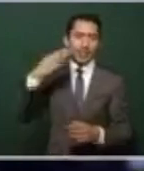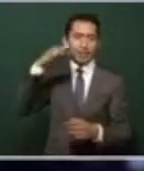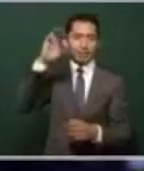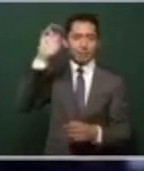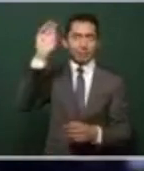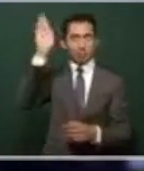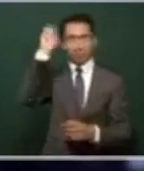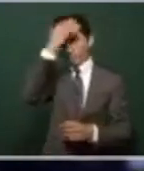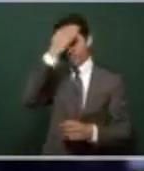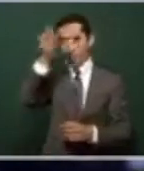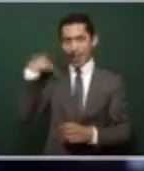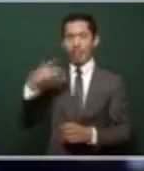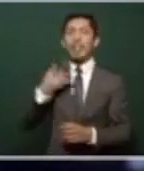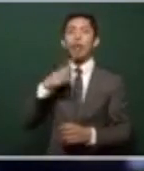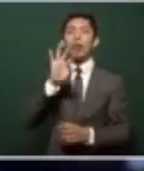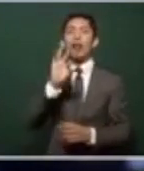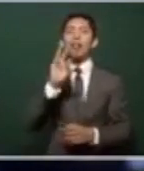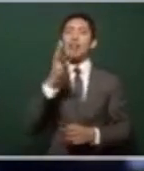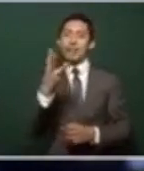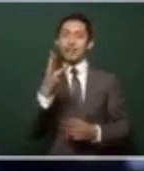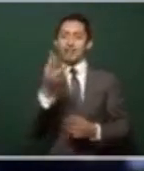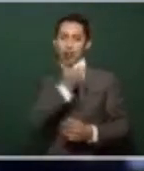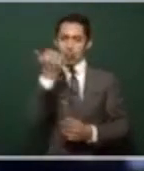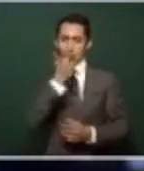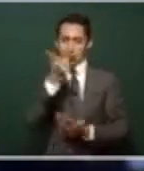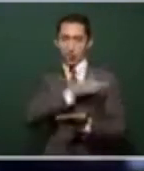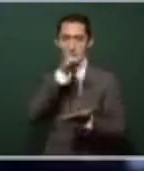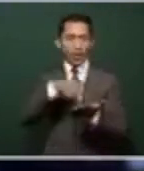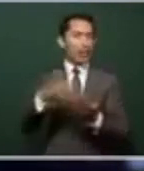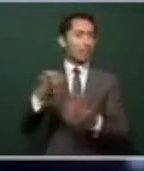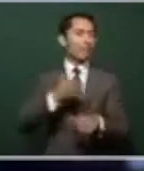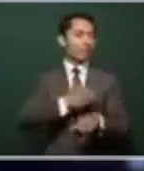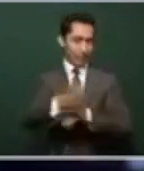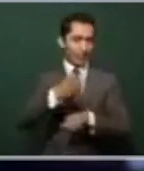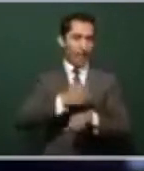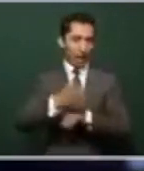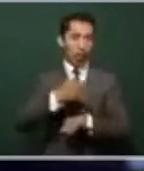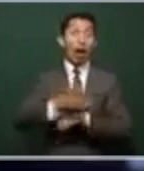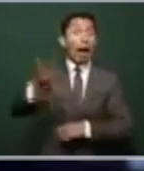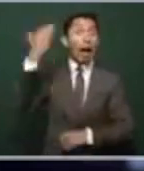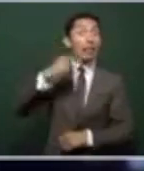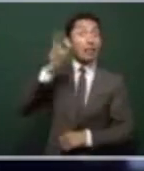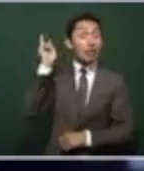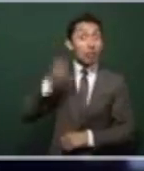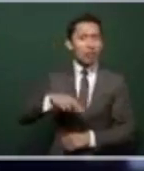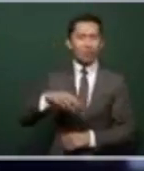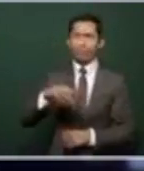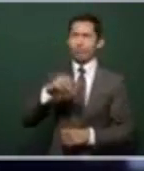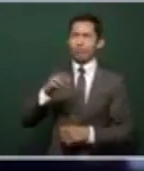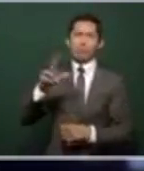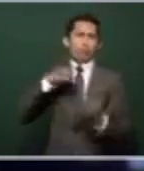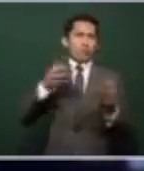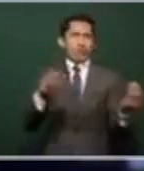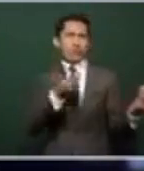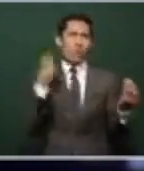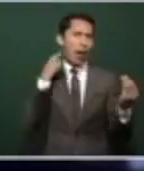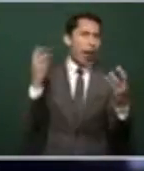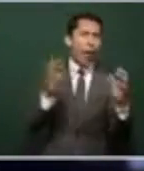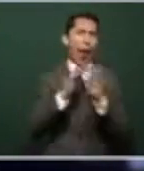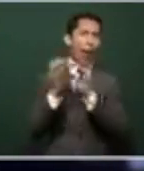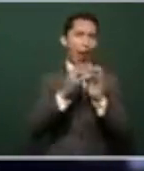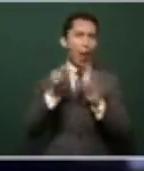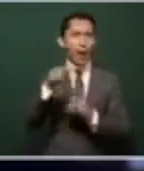de los 43 normalistas de Ayotzinapa. Fue algo muy movido, algo muy sonado en ese momento. Murillo Karam como secretario